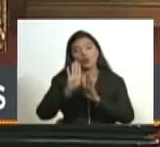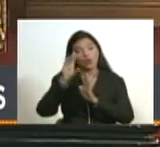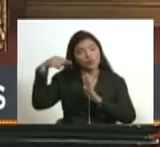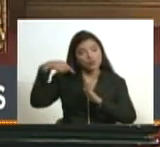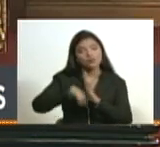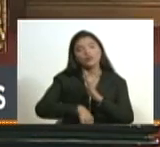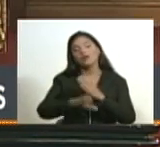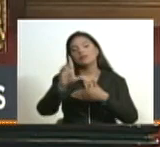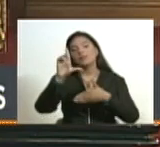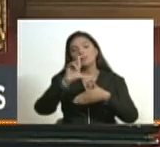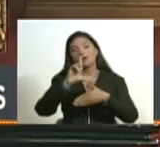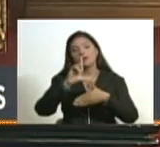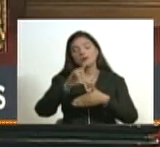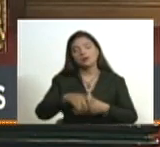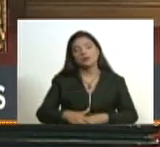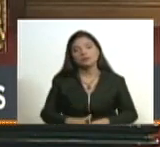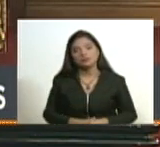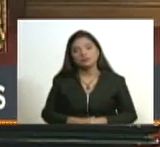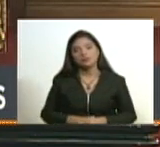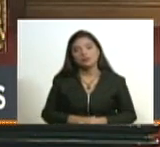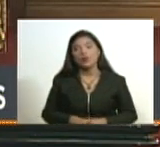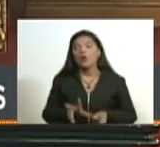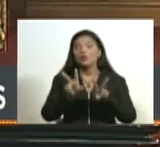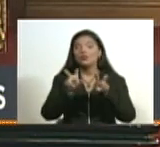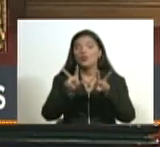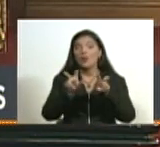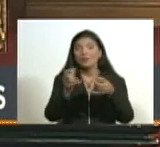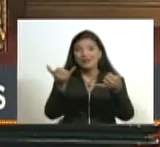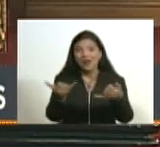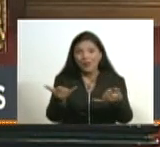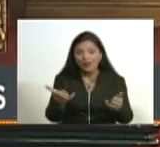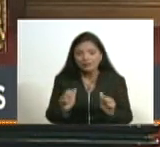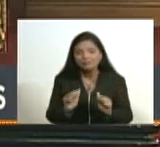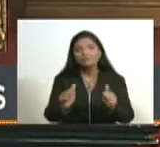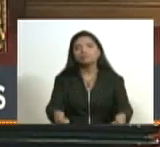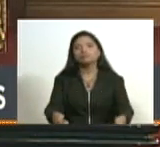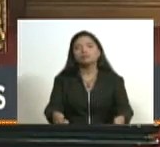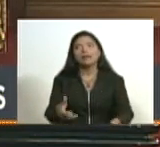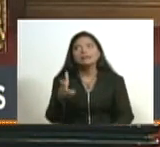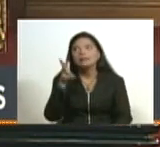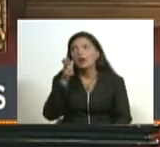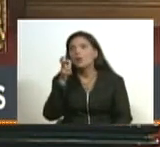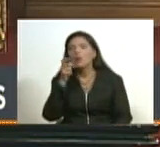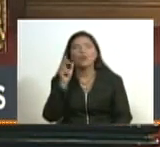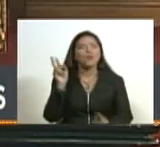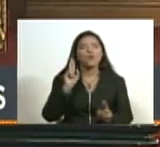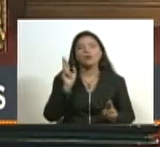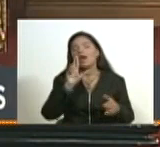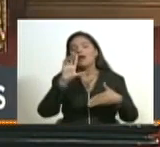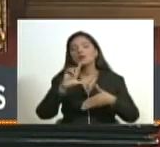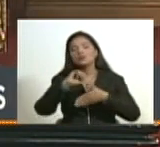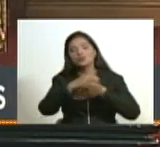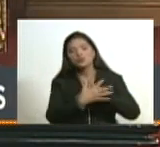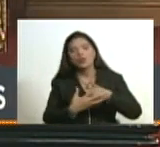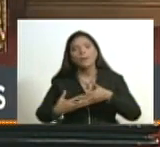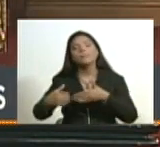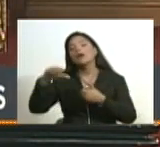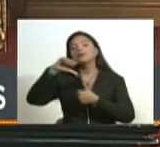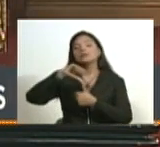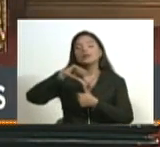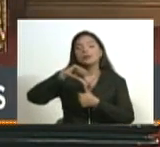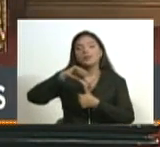de la América Latina caribeña. Una nueva ola ya se levanta, ya se escucha en Sudamérica, en Centroamérica, en el